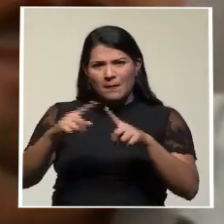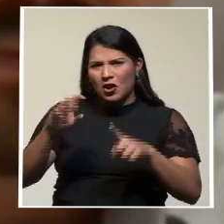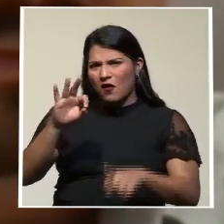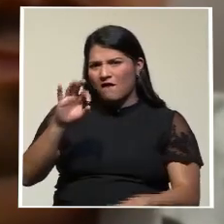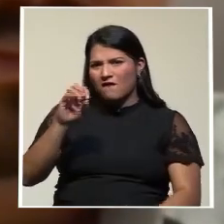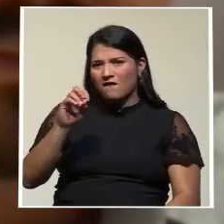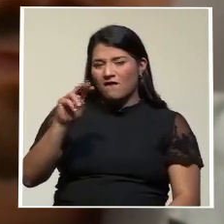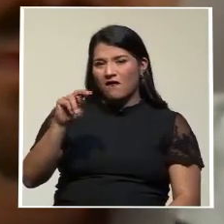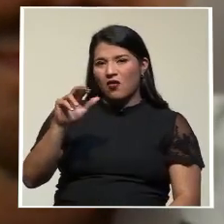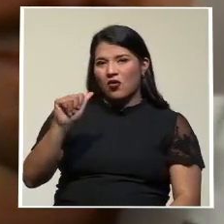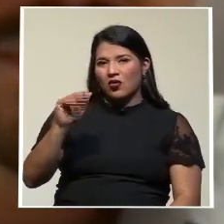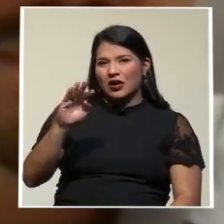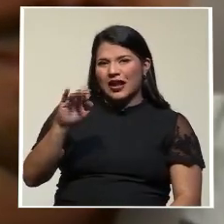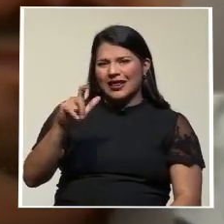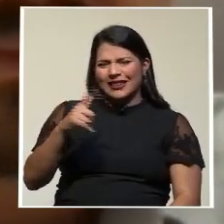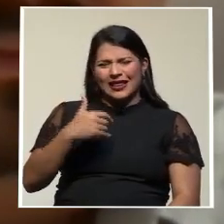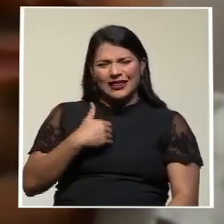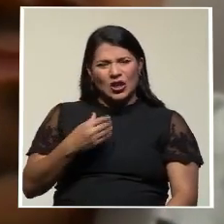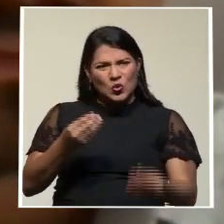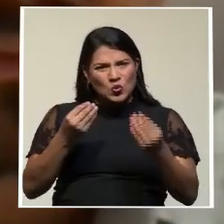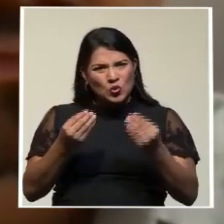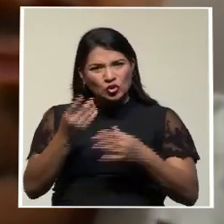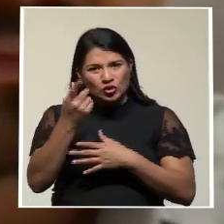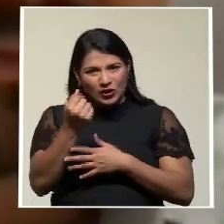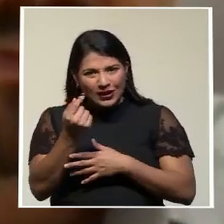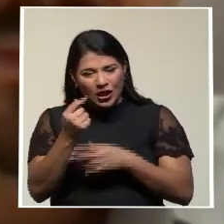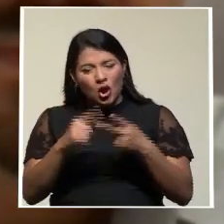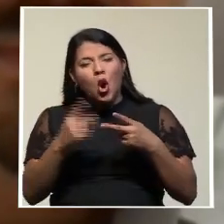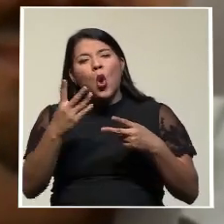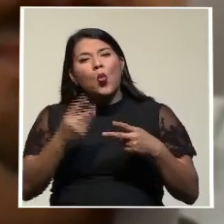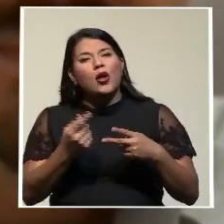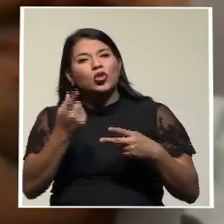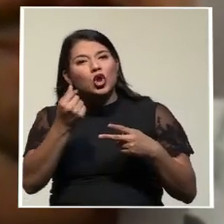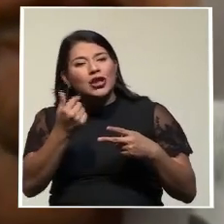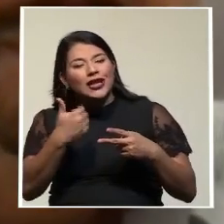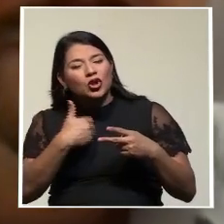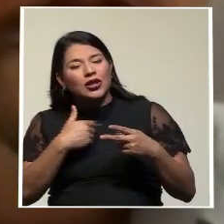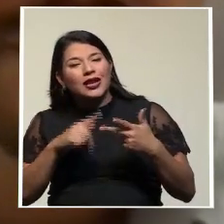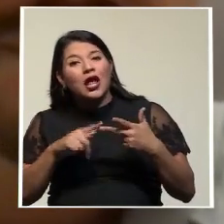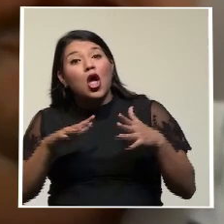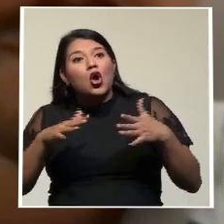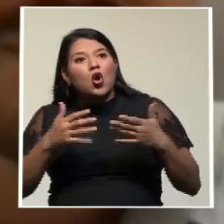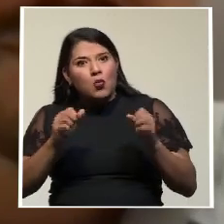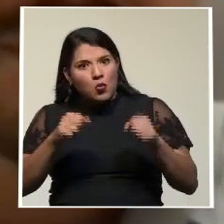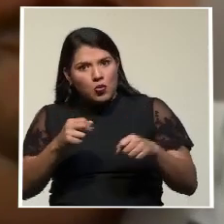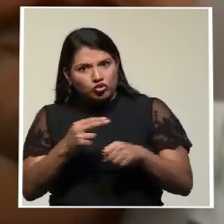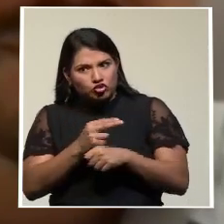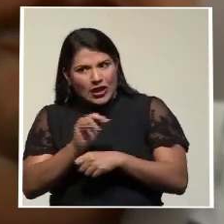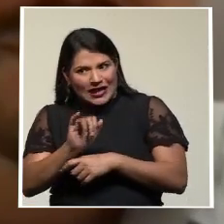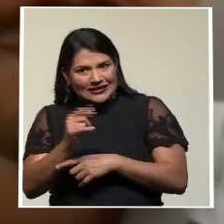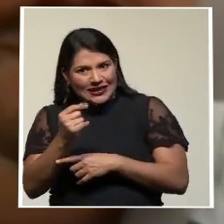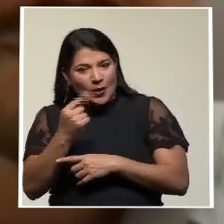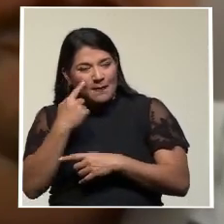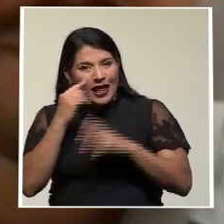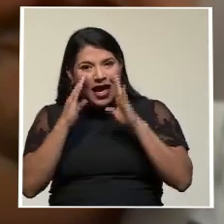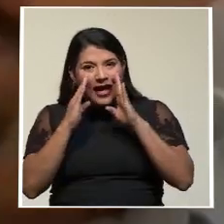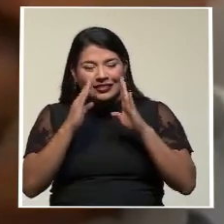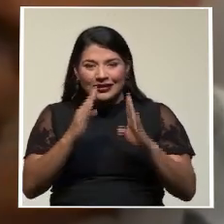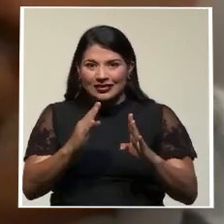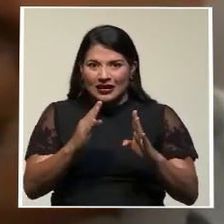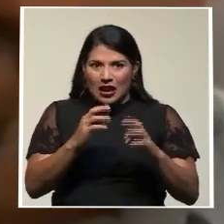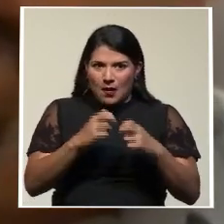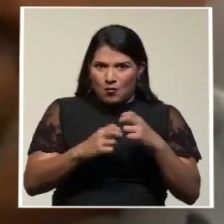dinero. ¿Cuánto dinero hay allí? ¿Y cómo se podría aplicar ese dinero a esta crisis educativa? Porque es una